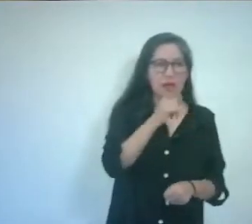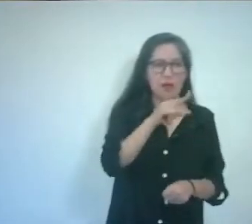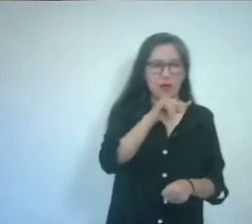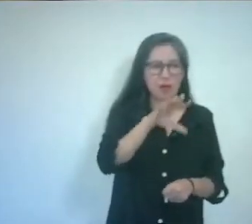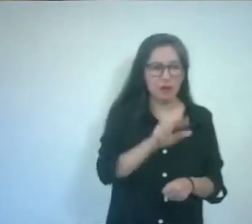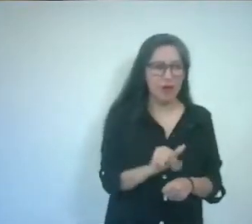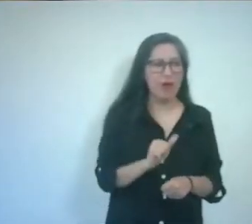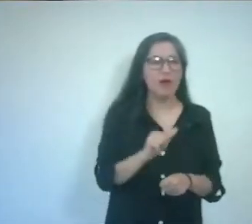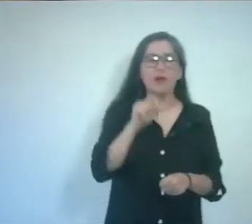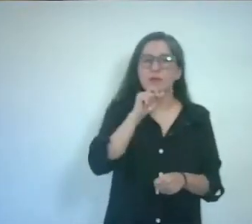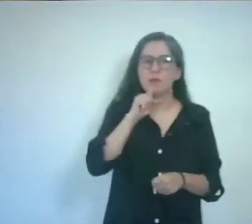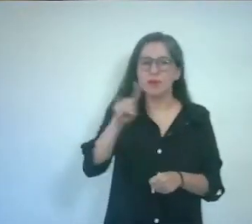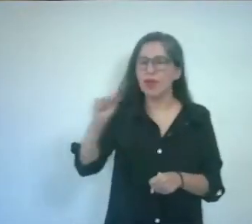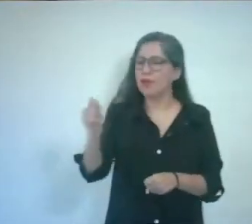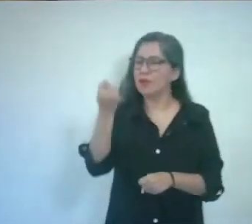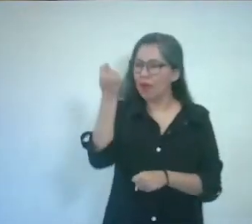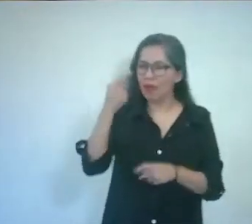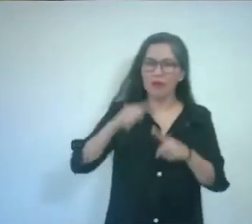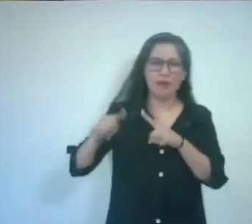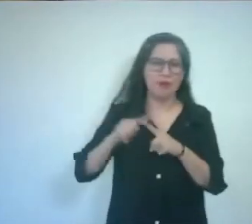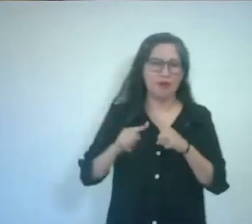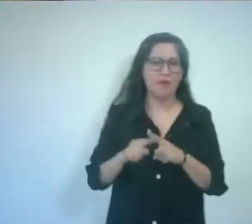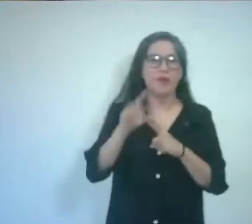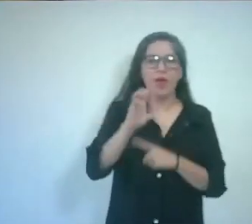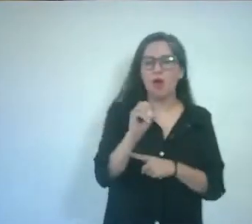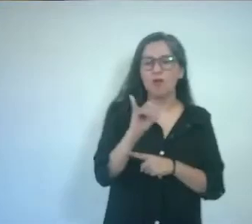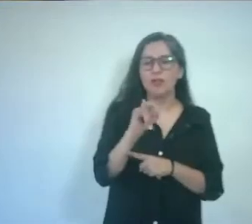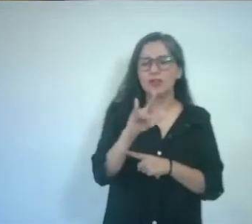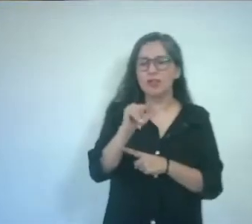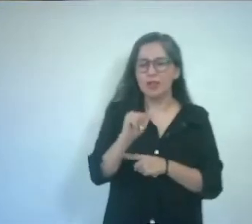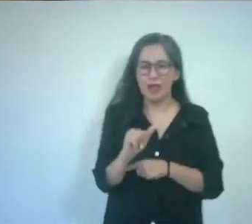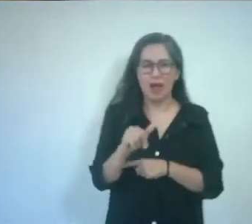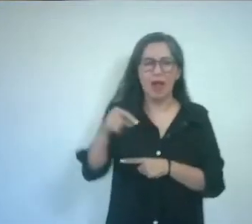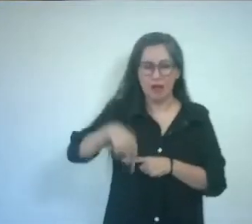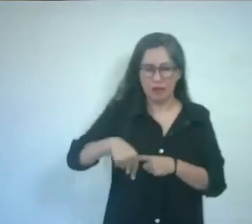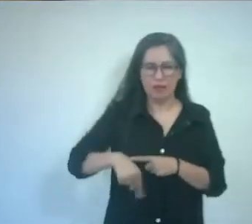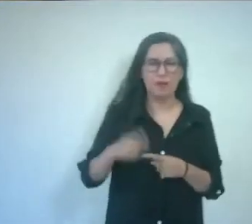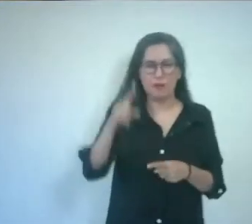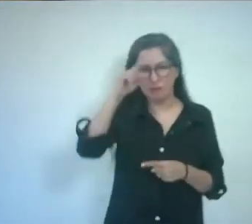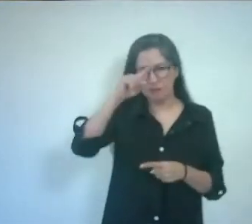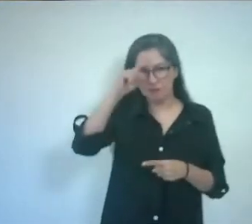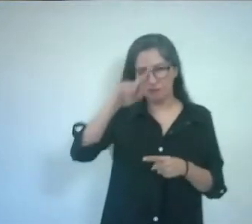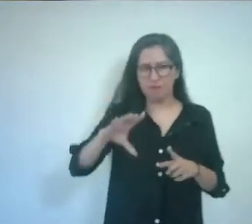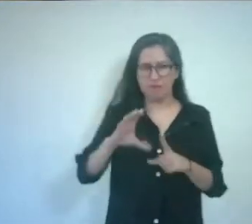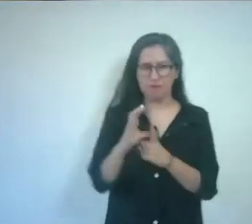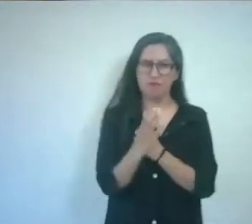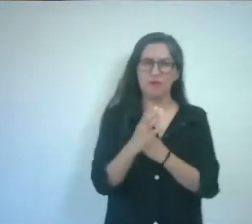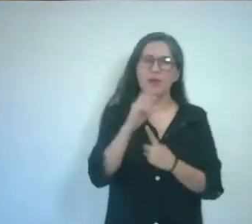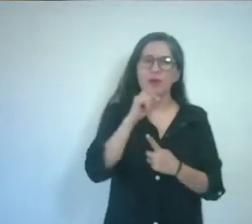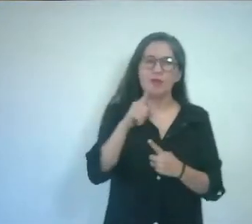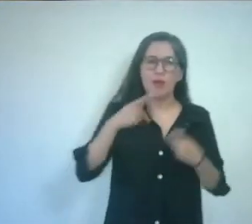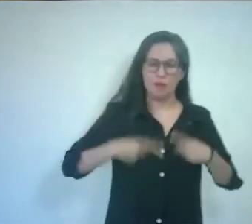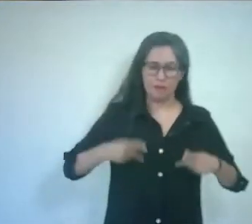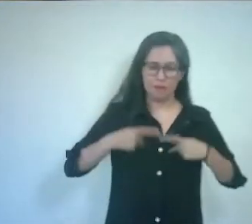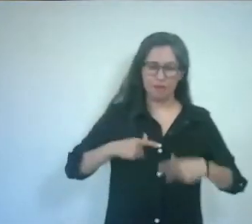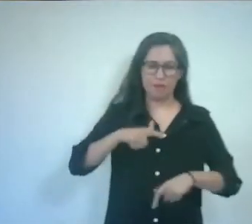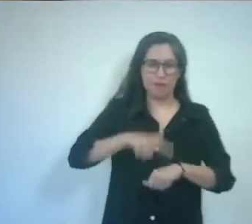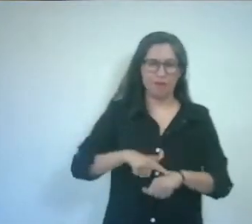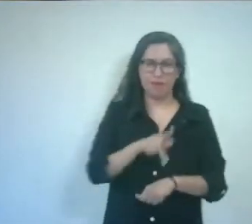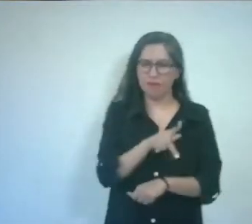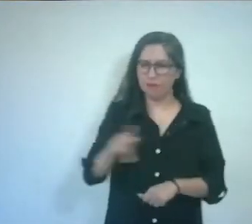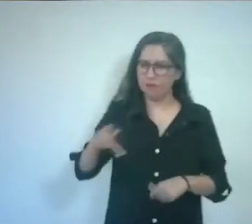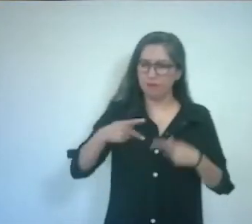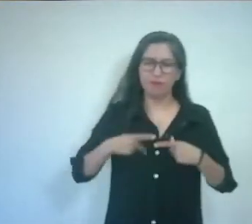direcciones ejecutivas, áreas técnicas, a la oficialía de partes de este Consejo y a todo su personal, porque